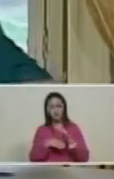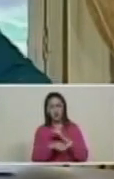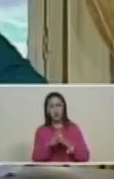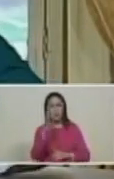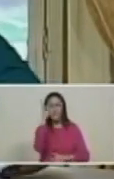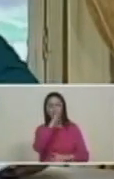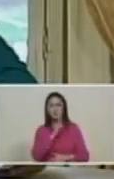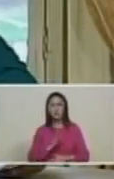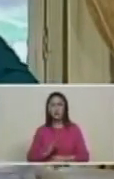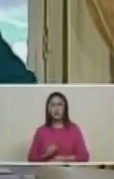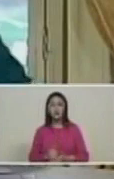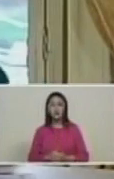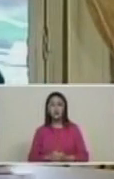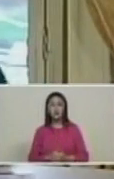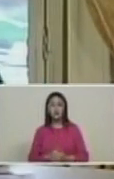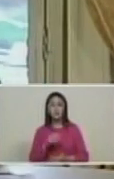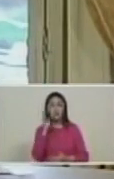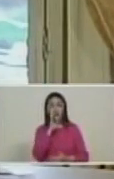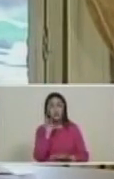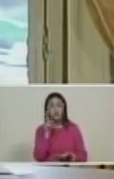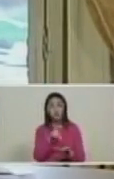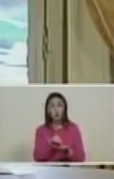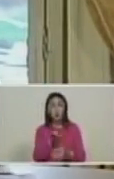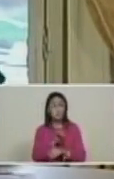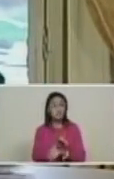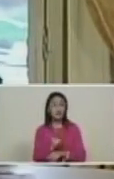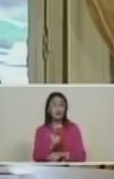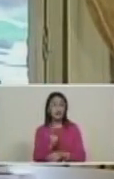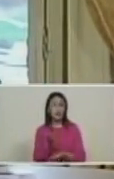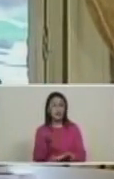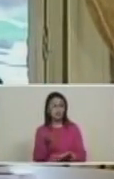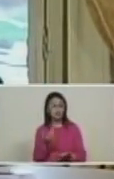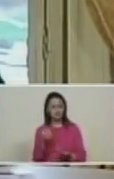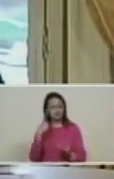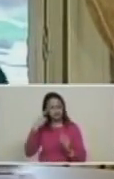Brasil. Y en Brasil cuando llegaban, mentira, abandono total.